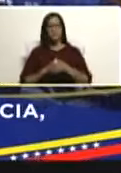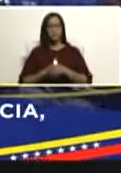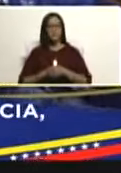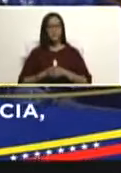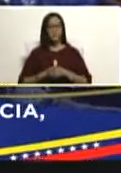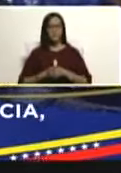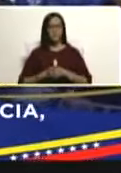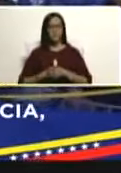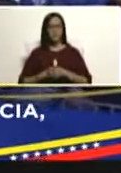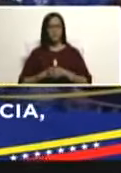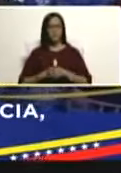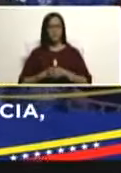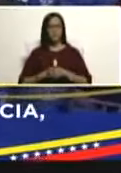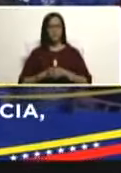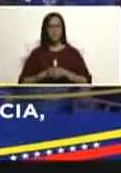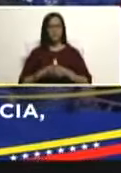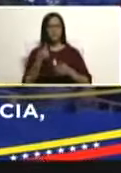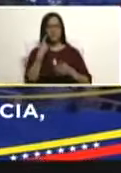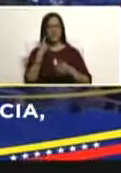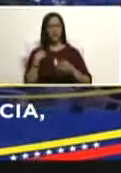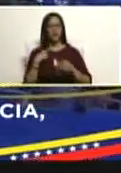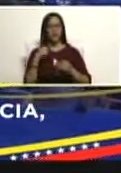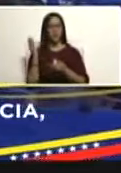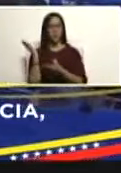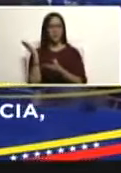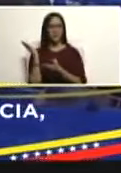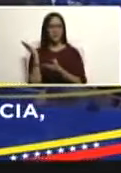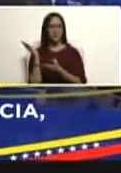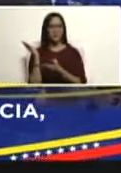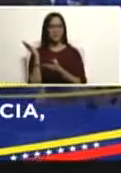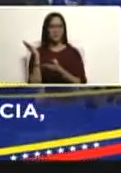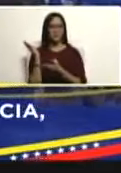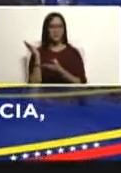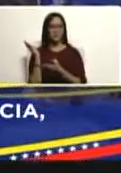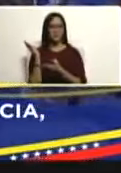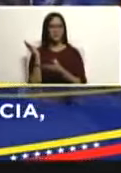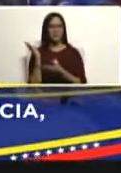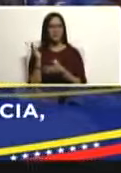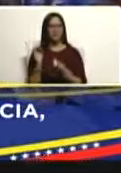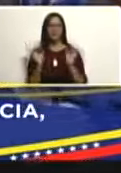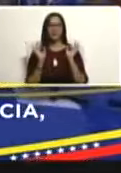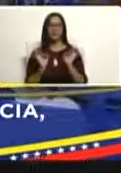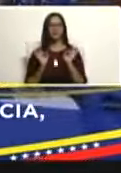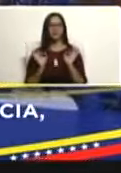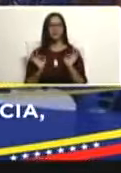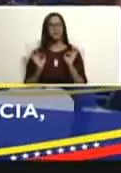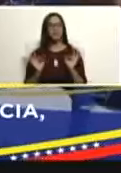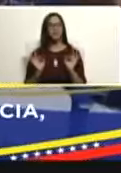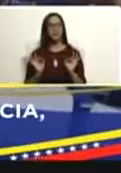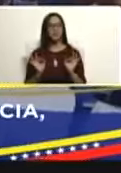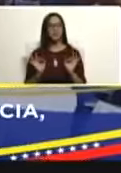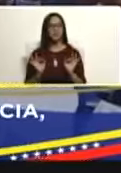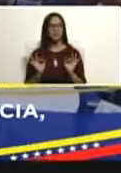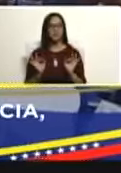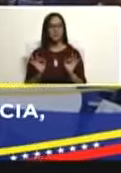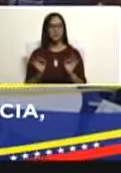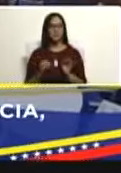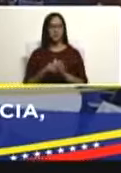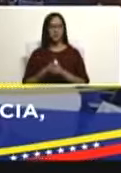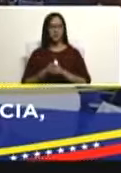Mira, Chugo hace así. Mira lo que tenemos aquí. Nada más y nada menos, Gabriela.